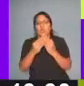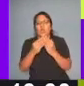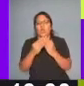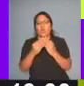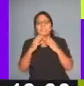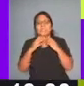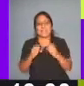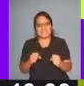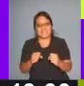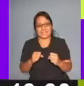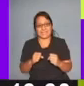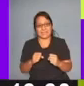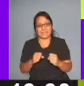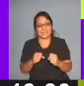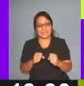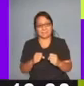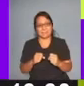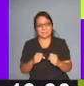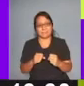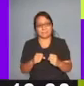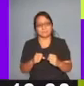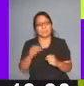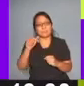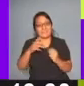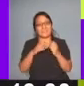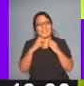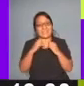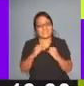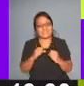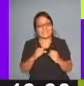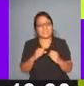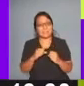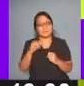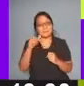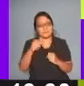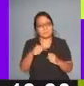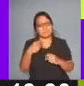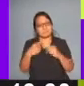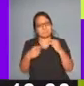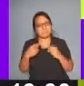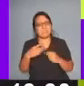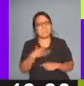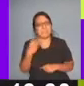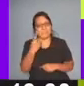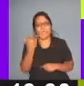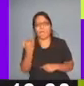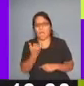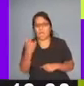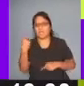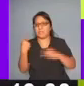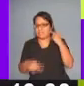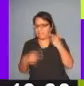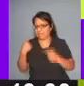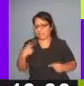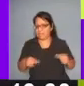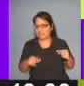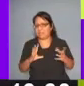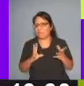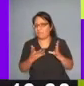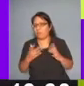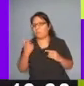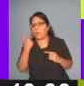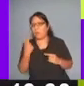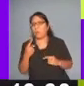que maneja el doctor Alberto Baños, existen distintos aspectos. Un